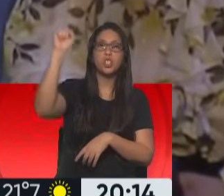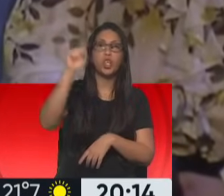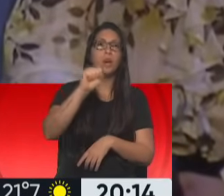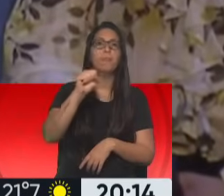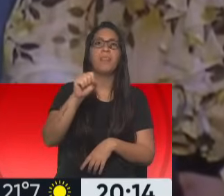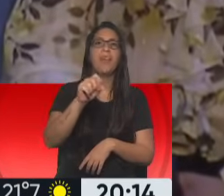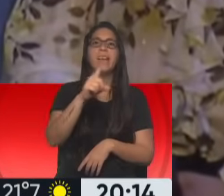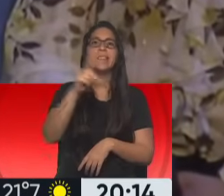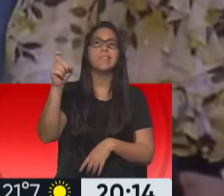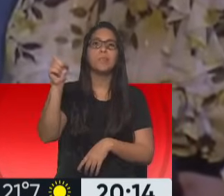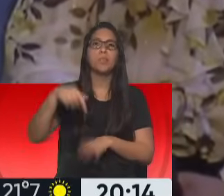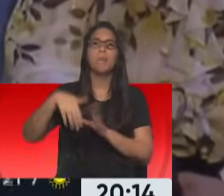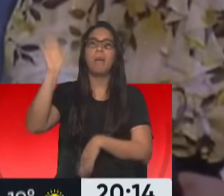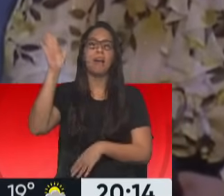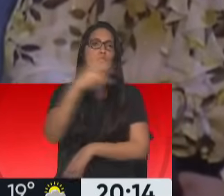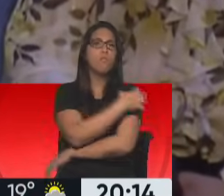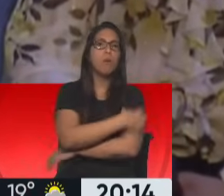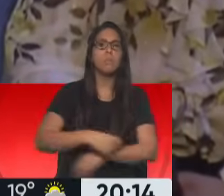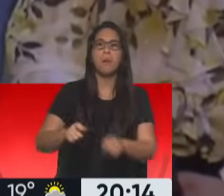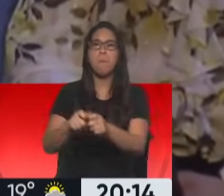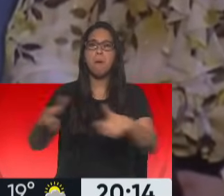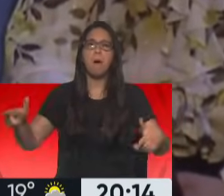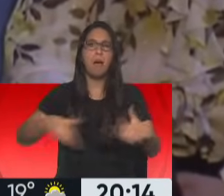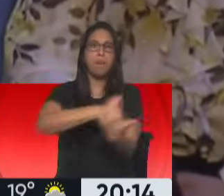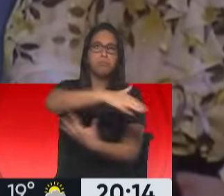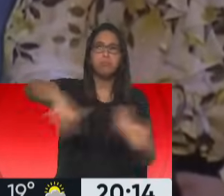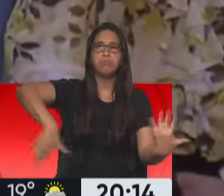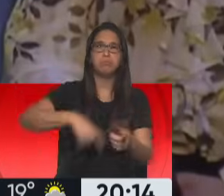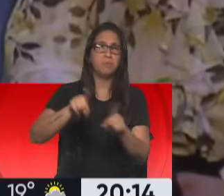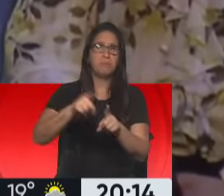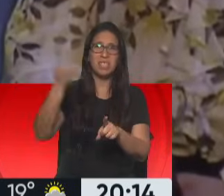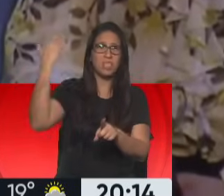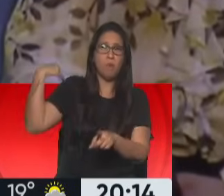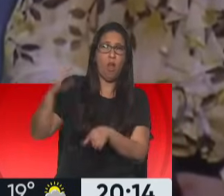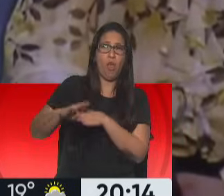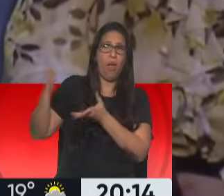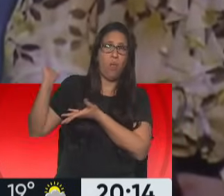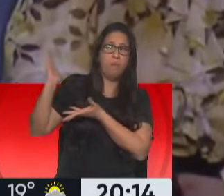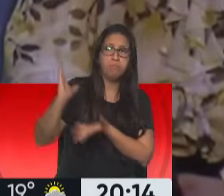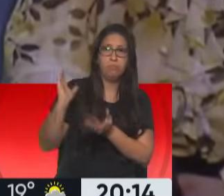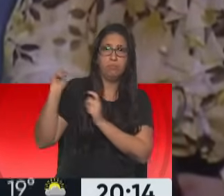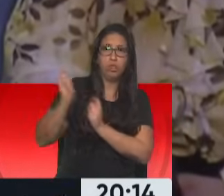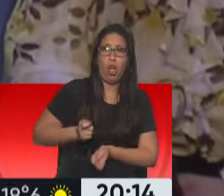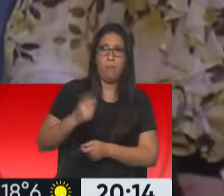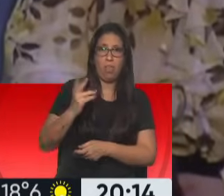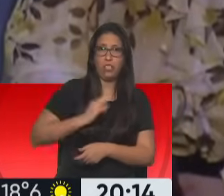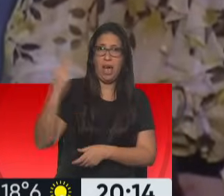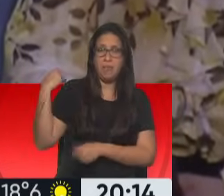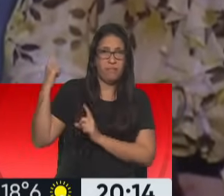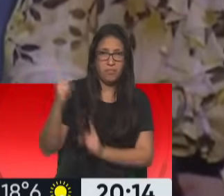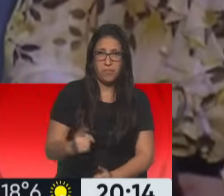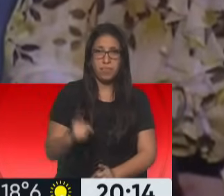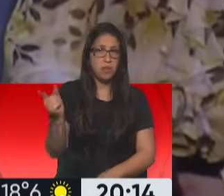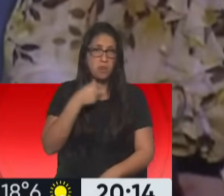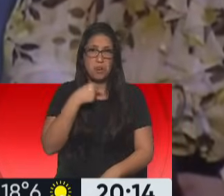dígitos, al aumento de la pobreza y al caos social el que nos dejaron hace apenas 2 años. Y aunque el país entero les haya